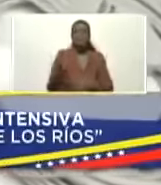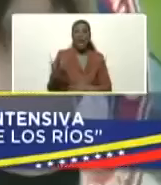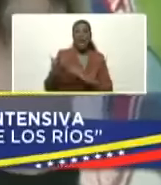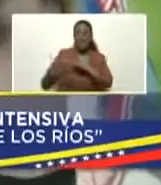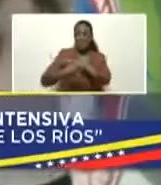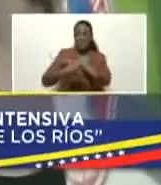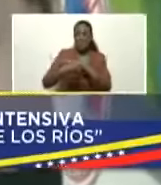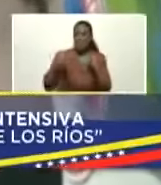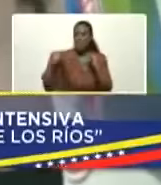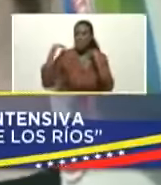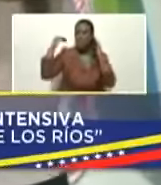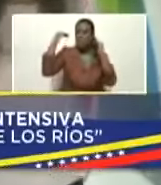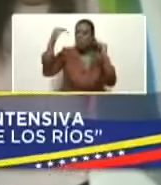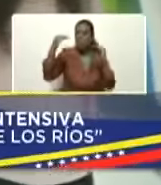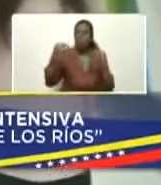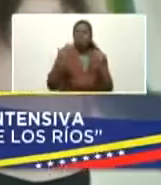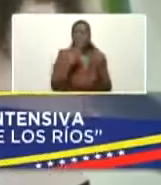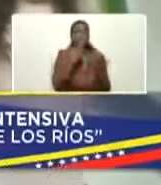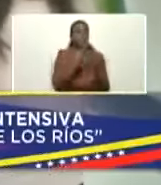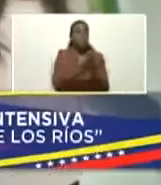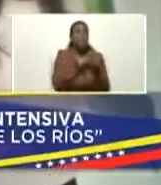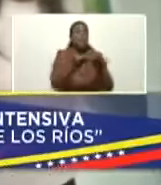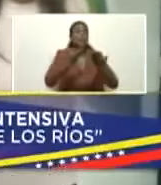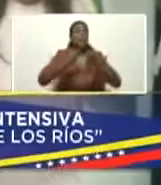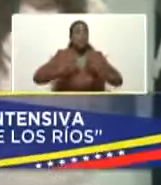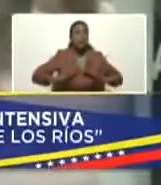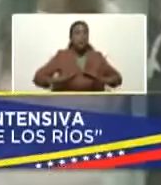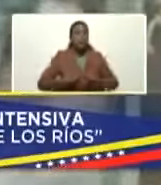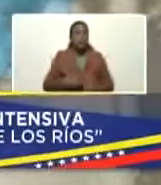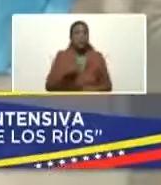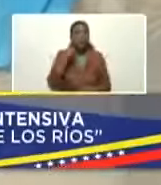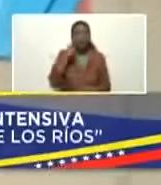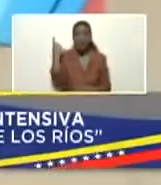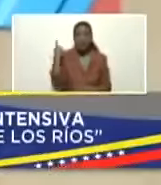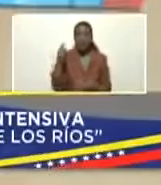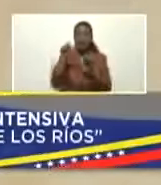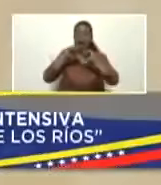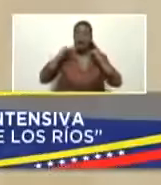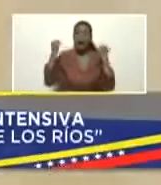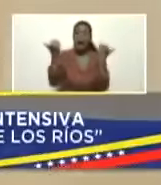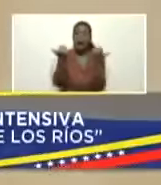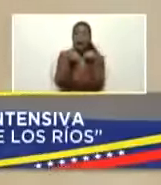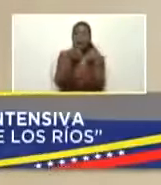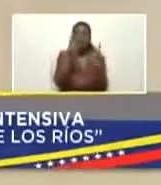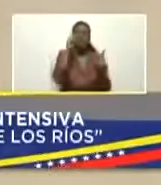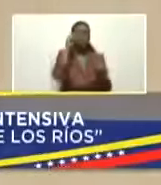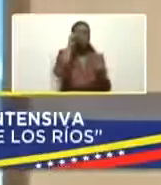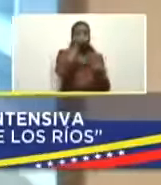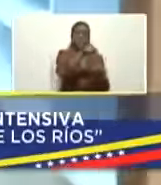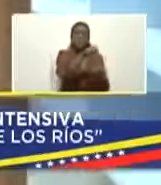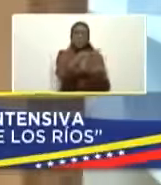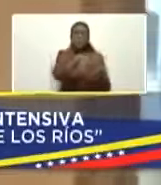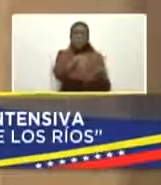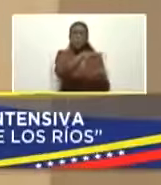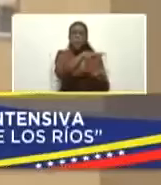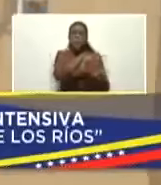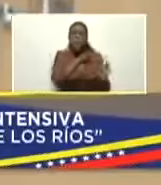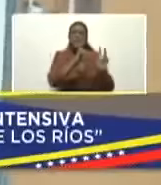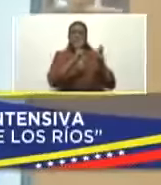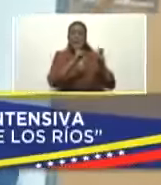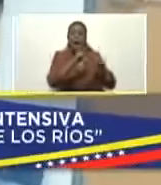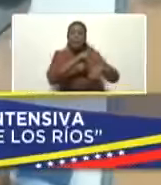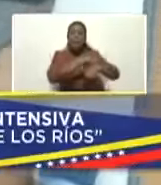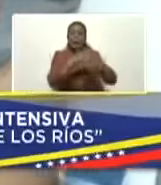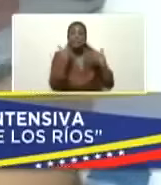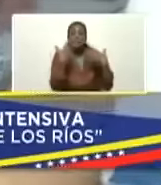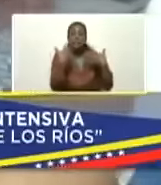estamos muy agradecidos. Aquí tenemos el área de lo que es terapia